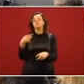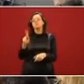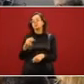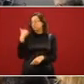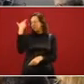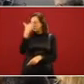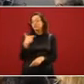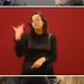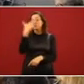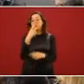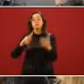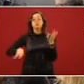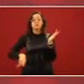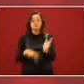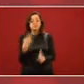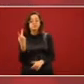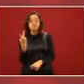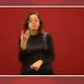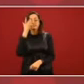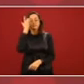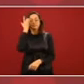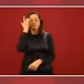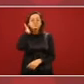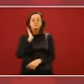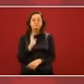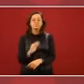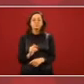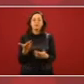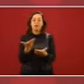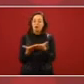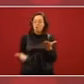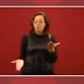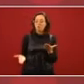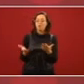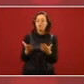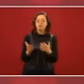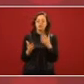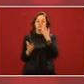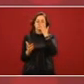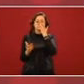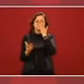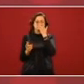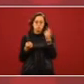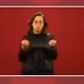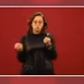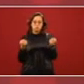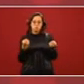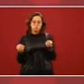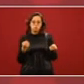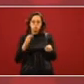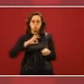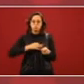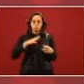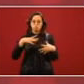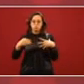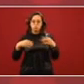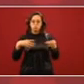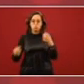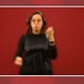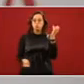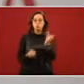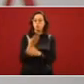revisado para verificar que la guía actual de control de infecciones para el nuevo